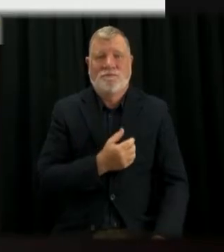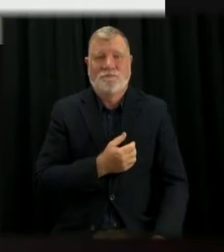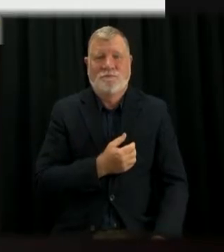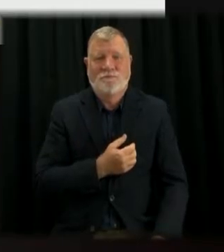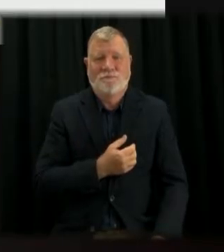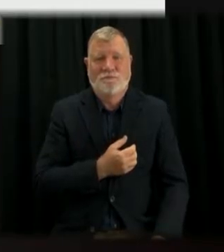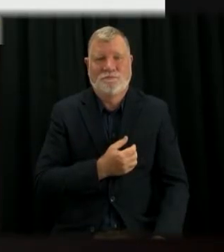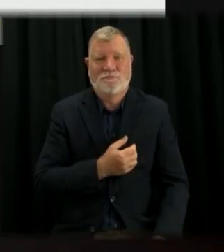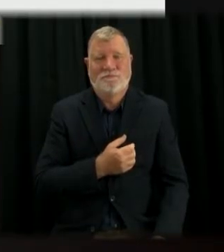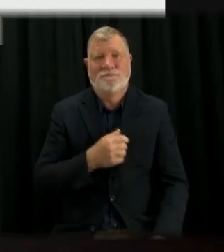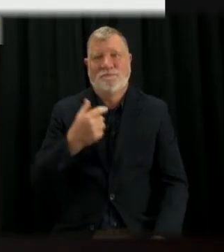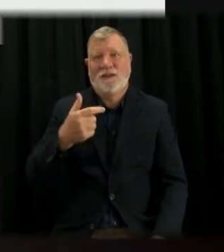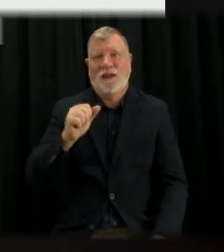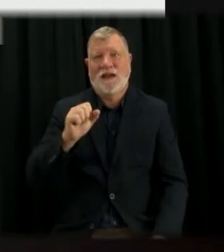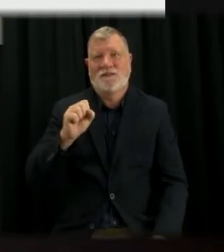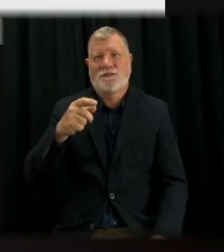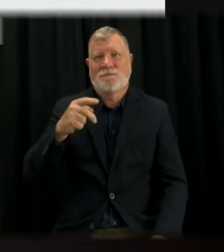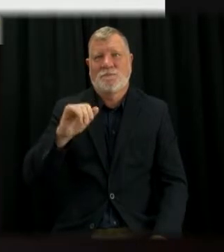sido introducidos.